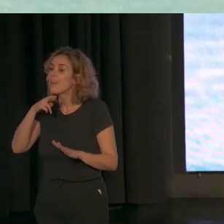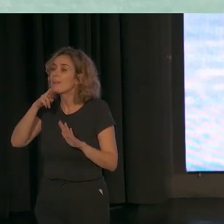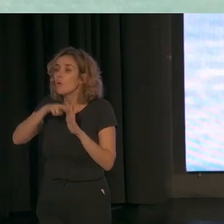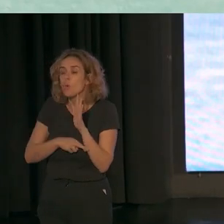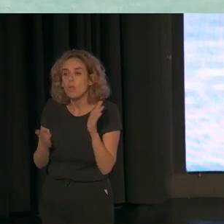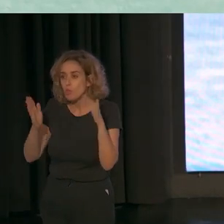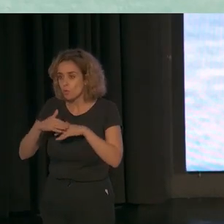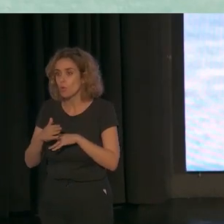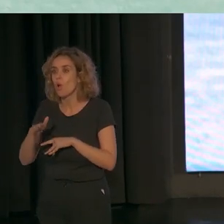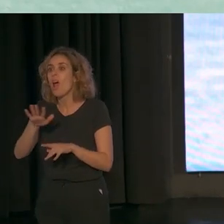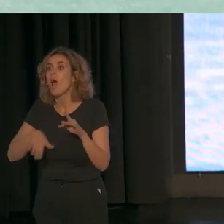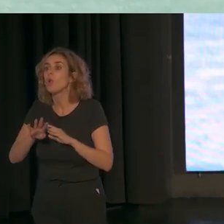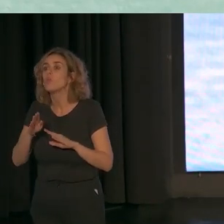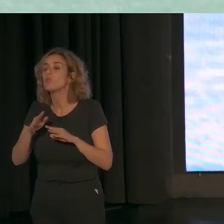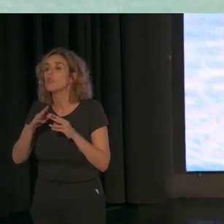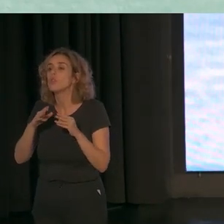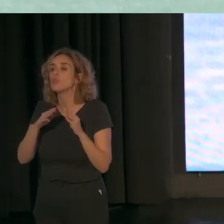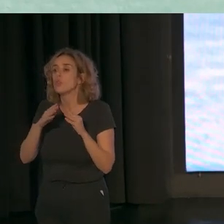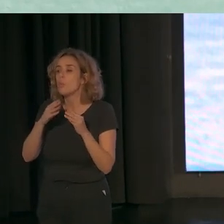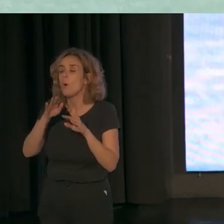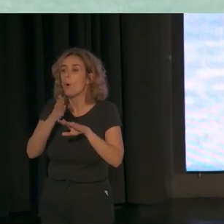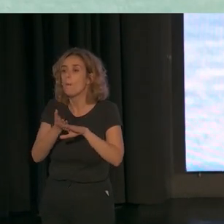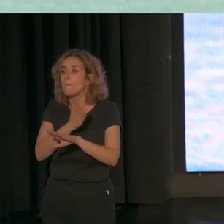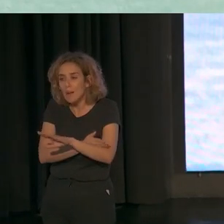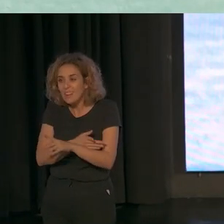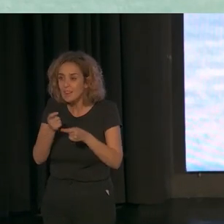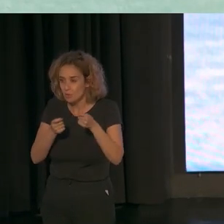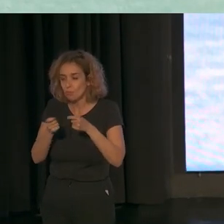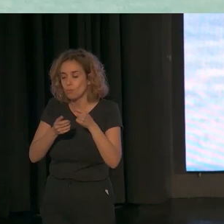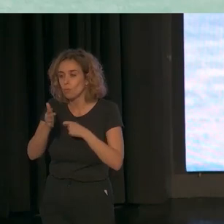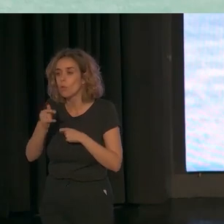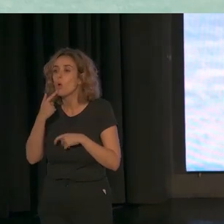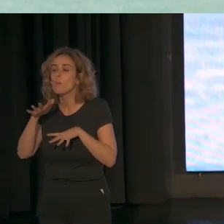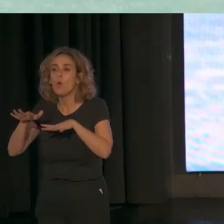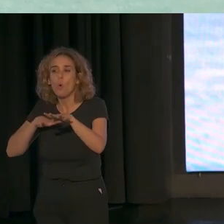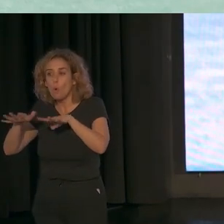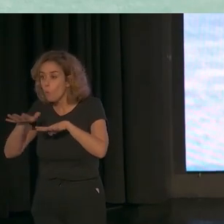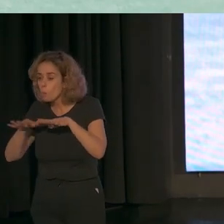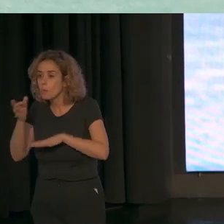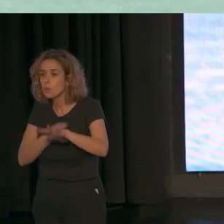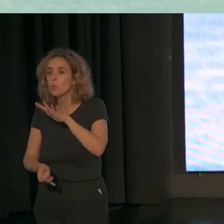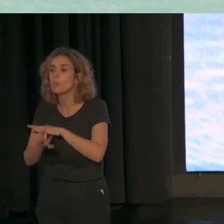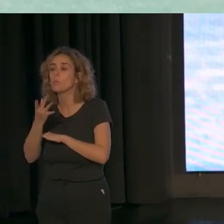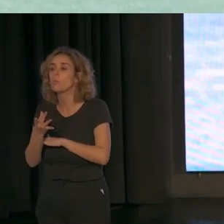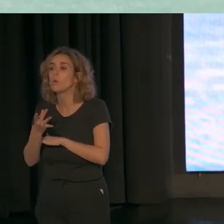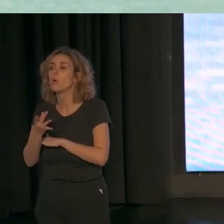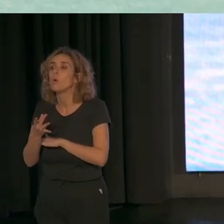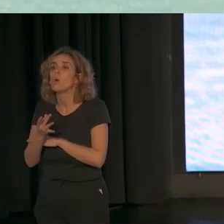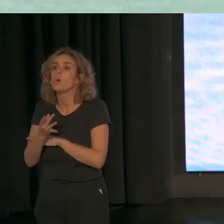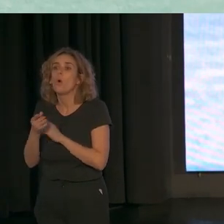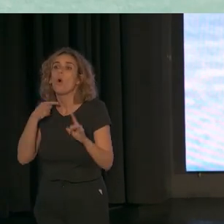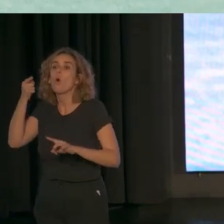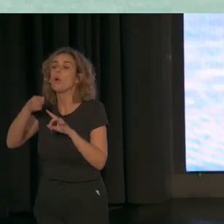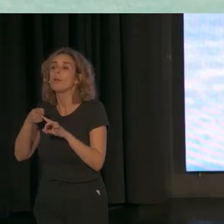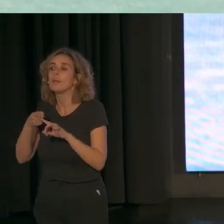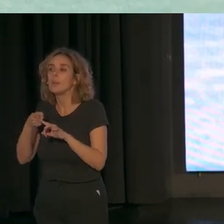algunos sitios como baleares empieza a regularse eh pero es un movimiento que está surgiendo para evitar eh que los